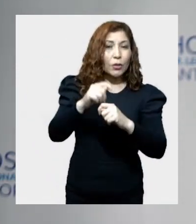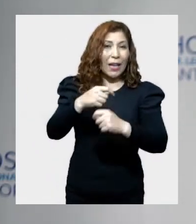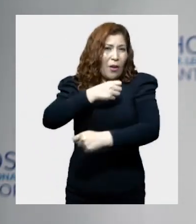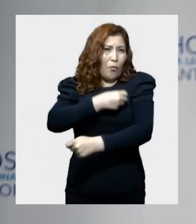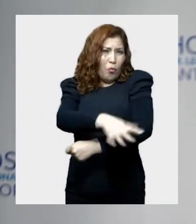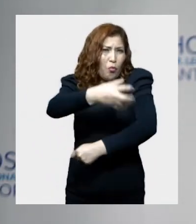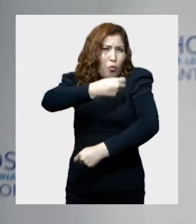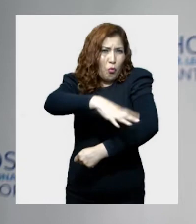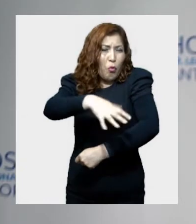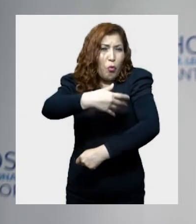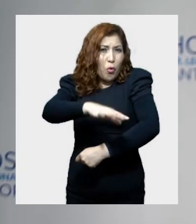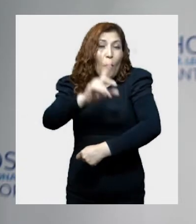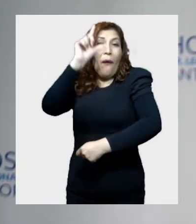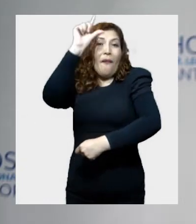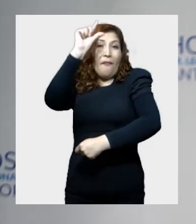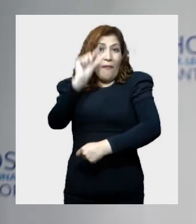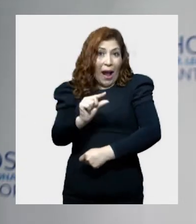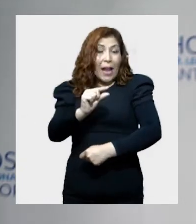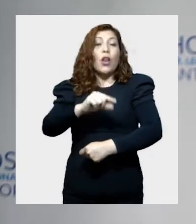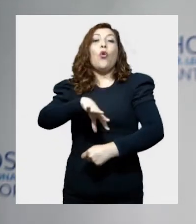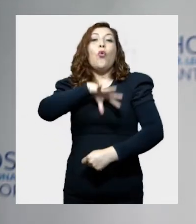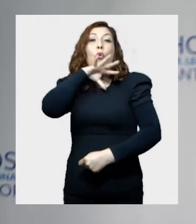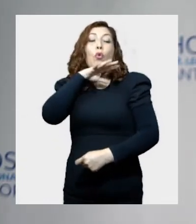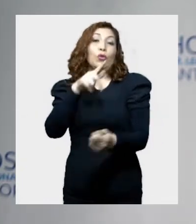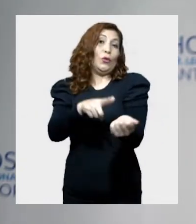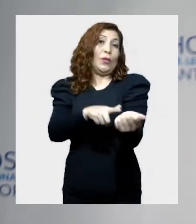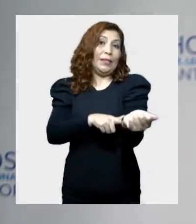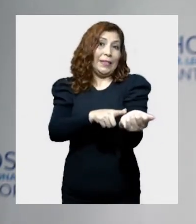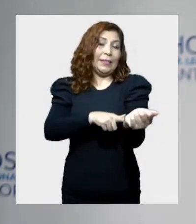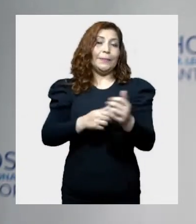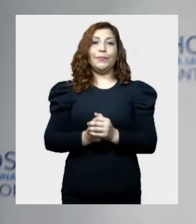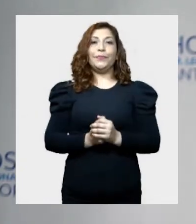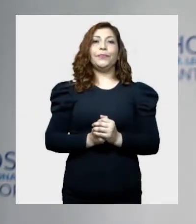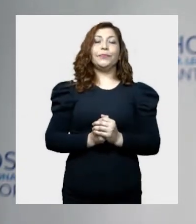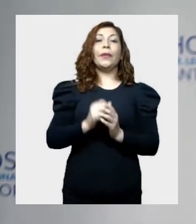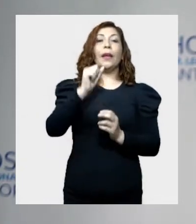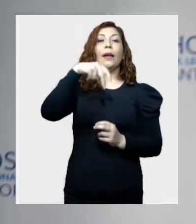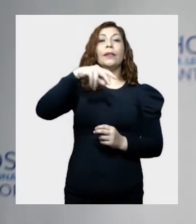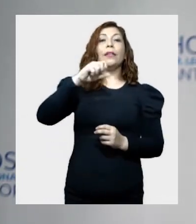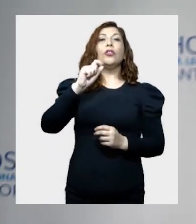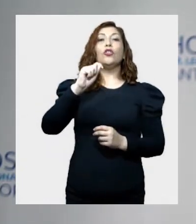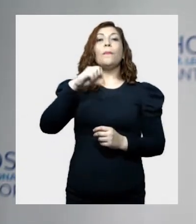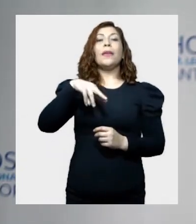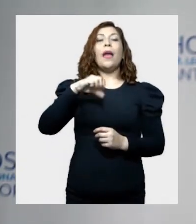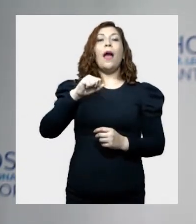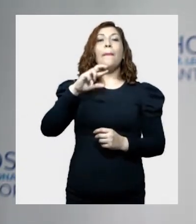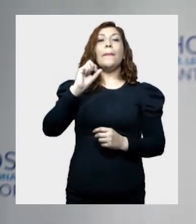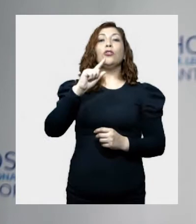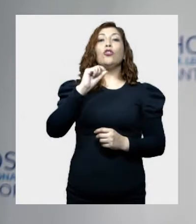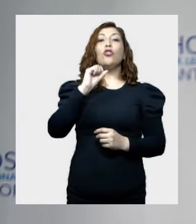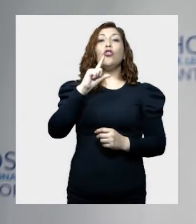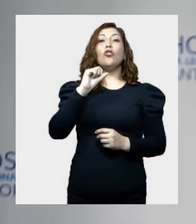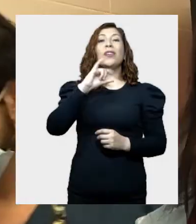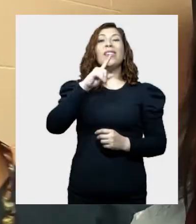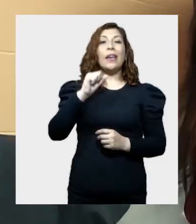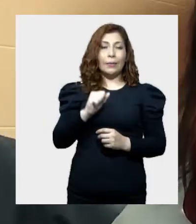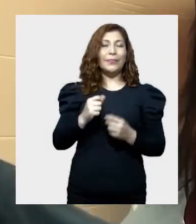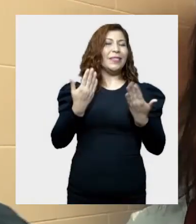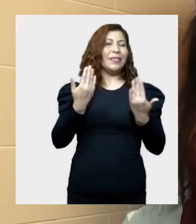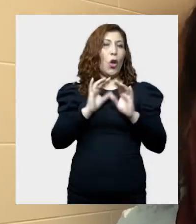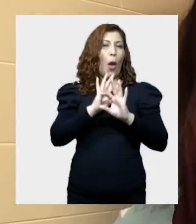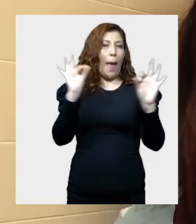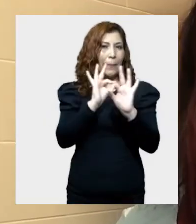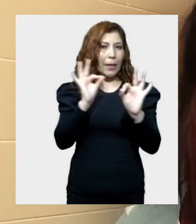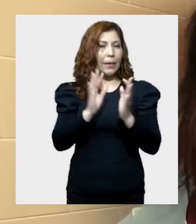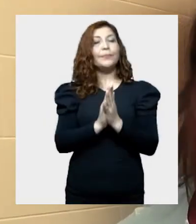sangrado y así disminuir el consumo de glóbulos rojos. Anatomía patológica. Antes de informar la gestión de anatomía patológica, es necesario